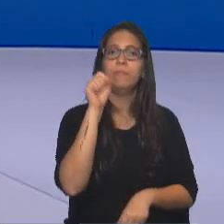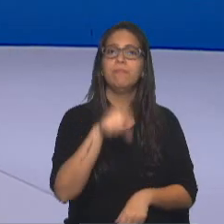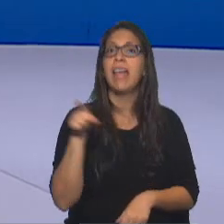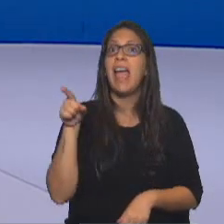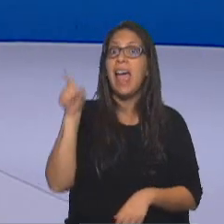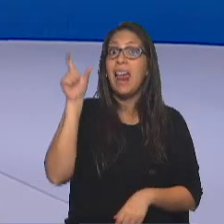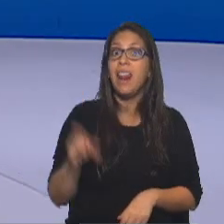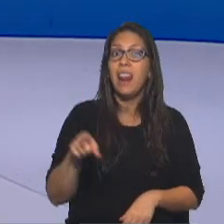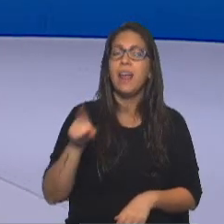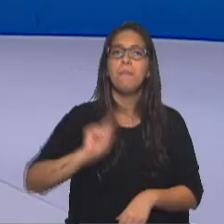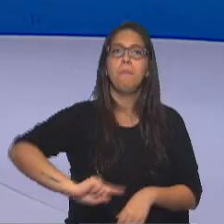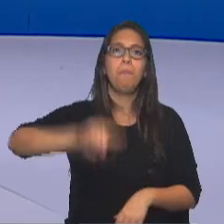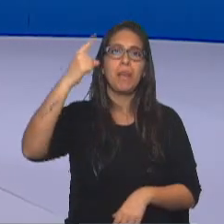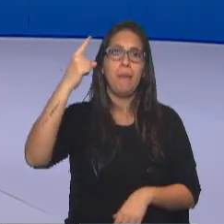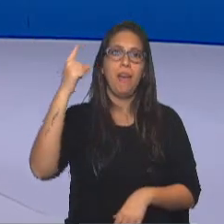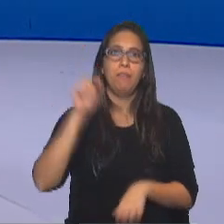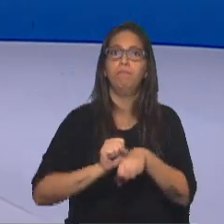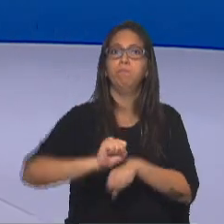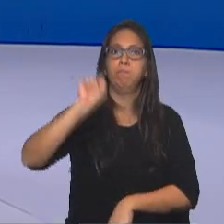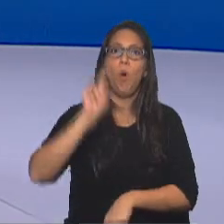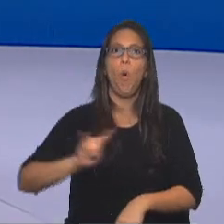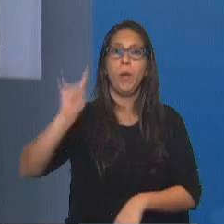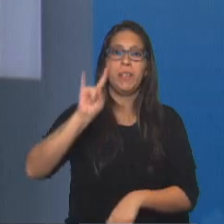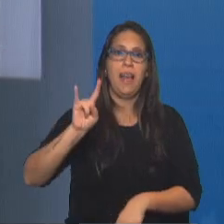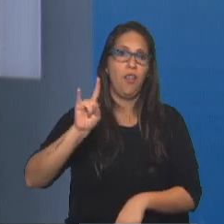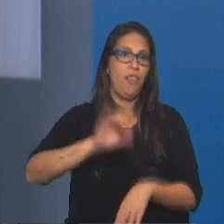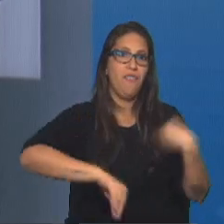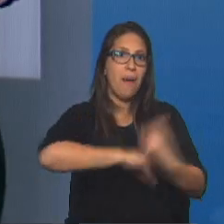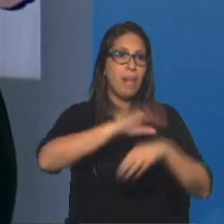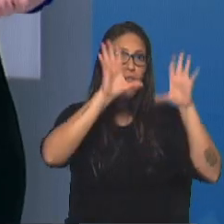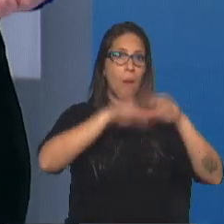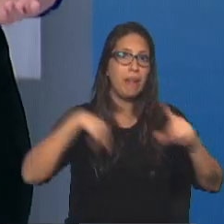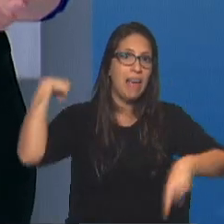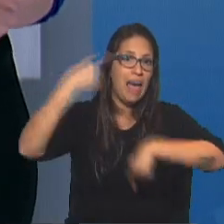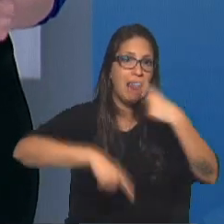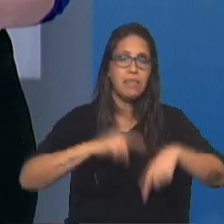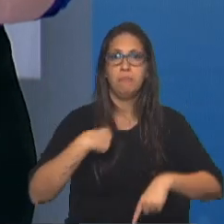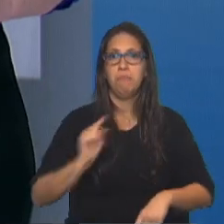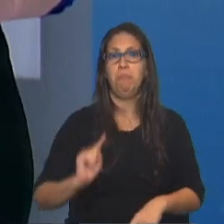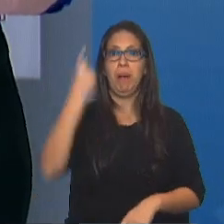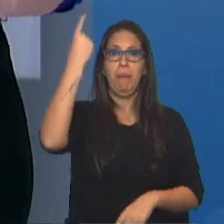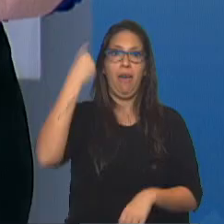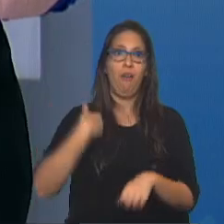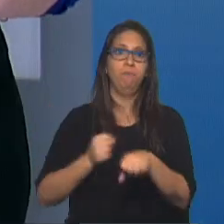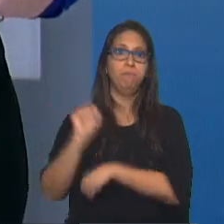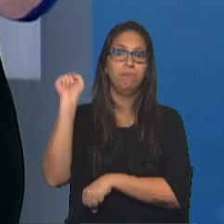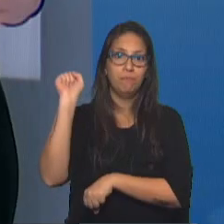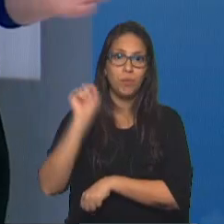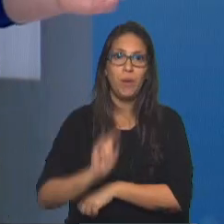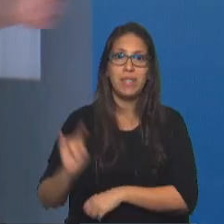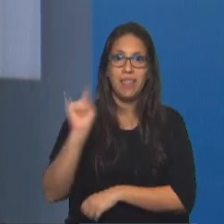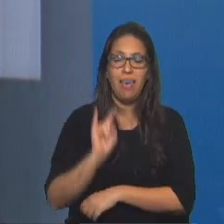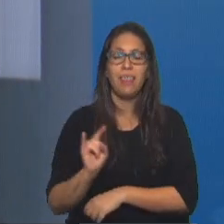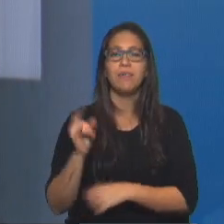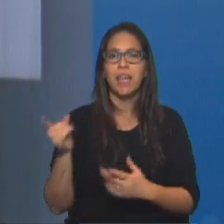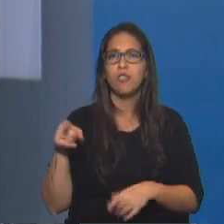primer universitario de su familia, este ascenso social que esto él, por supuesto, lo va a remarcar a lo largo, digamos, de la